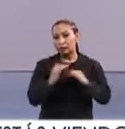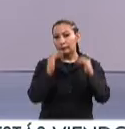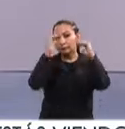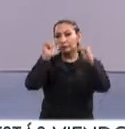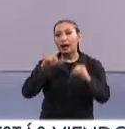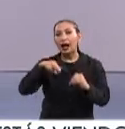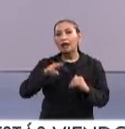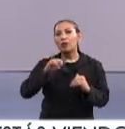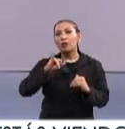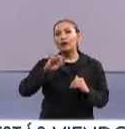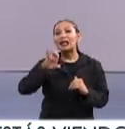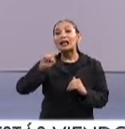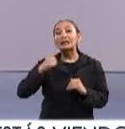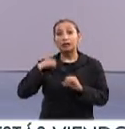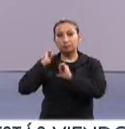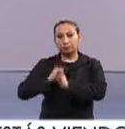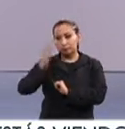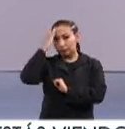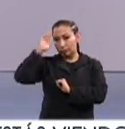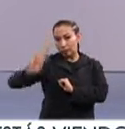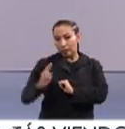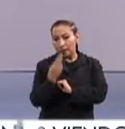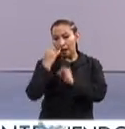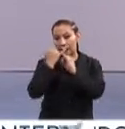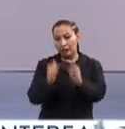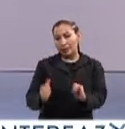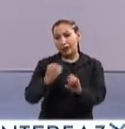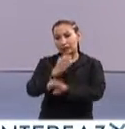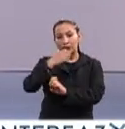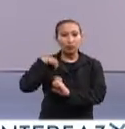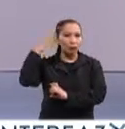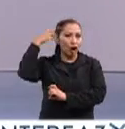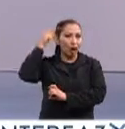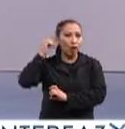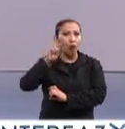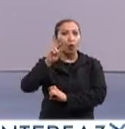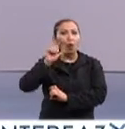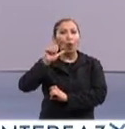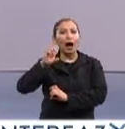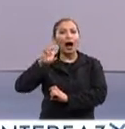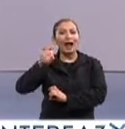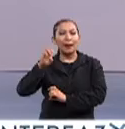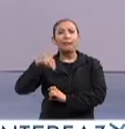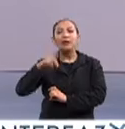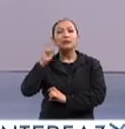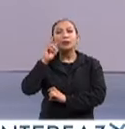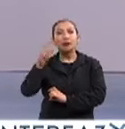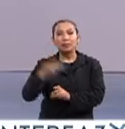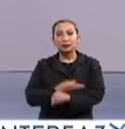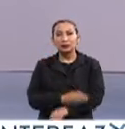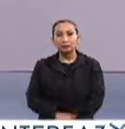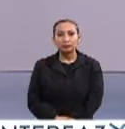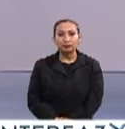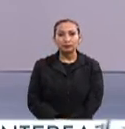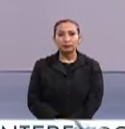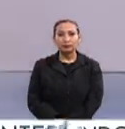Superior, la ANUYES, y el rector de la Universidad Autónoma del estado de Morelos, la UAM. Veamos qué es lo que sucedió.